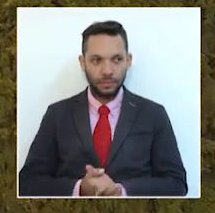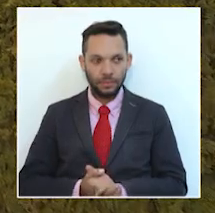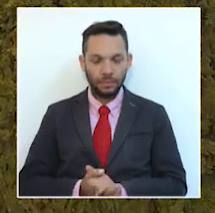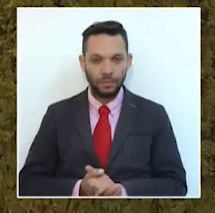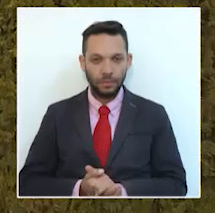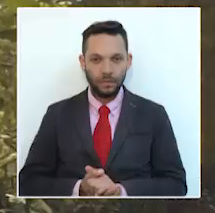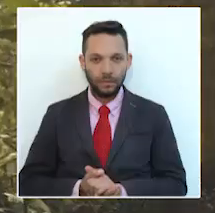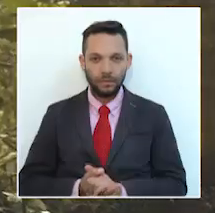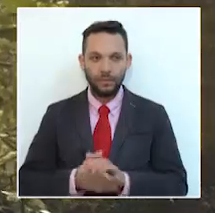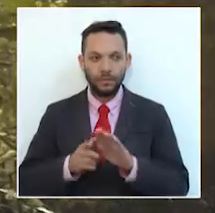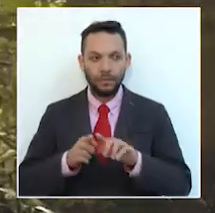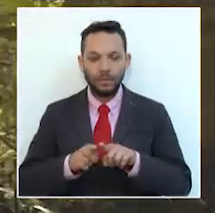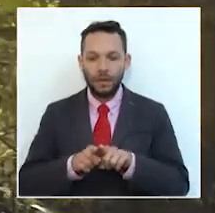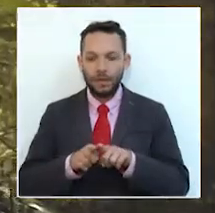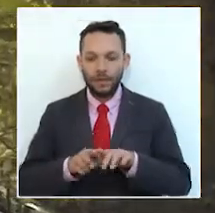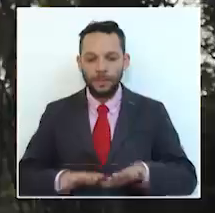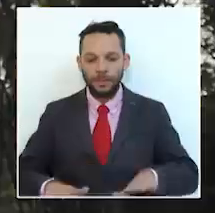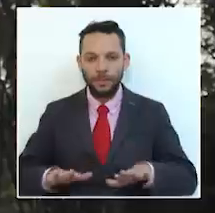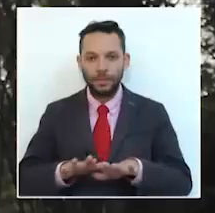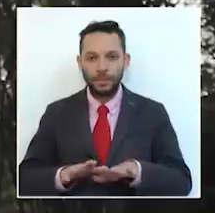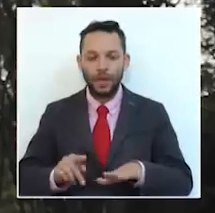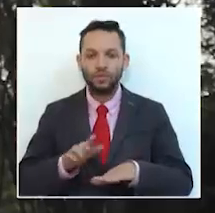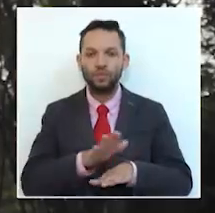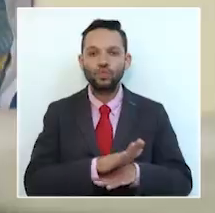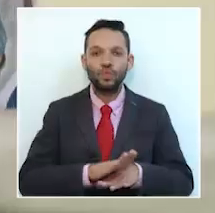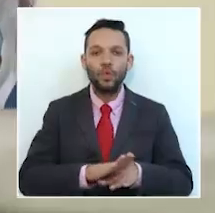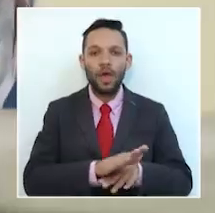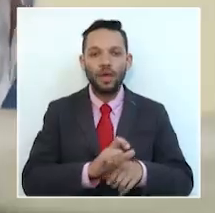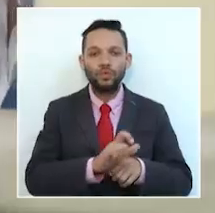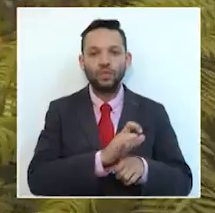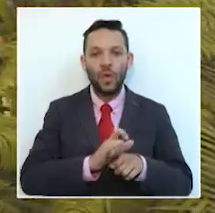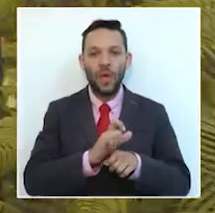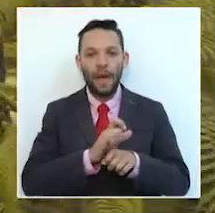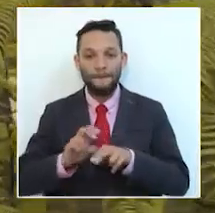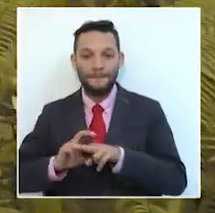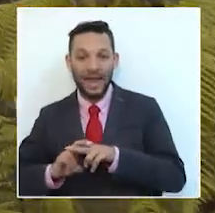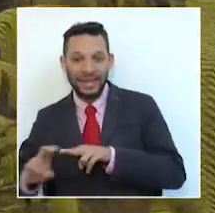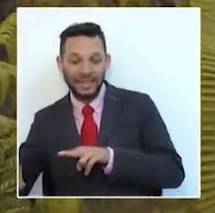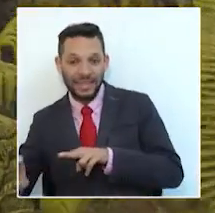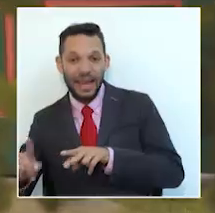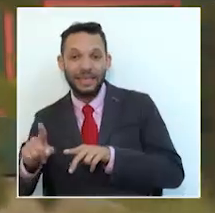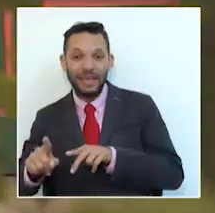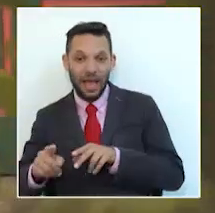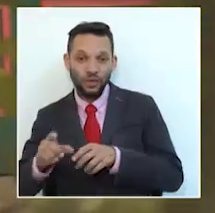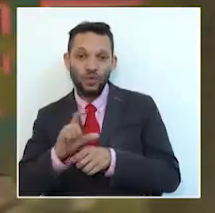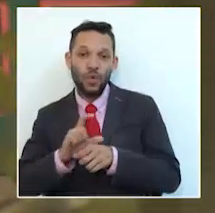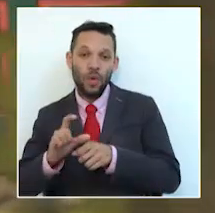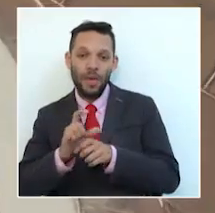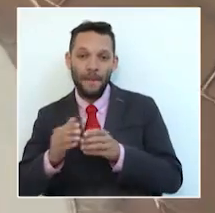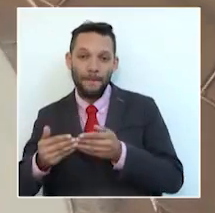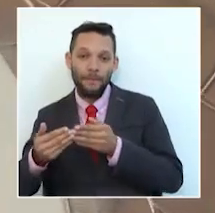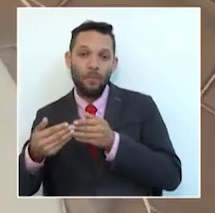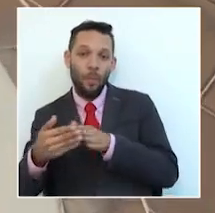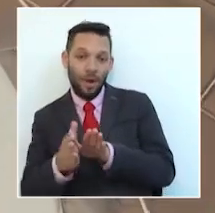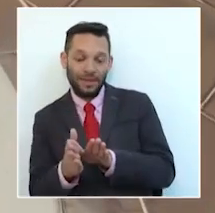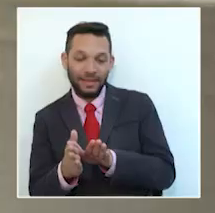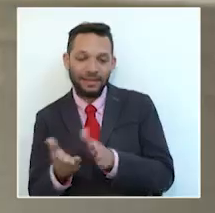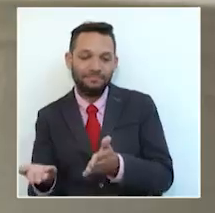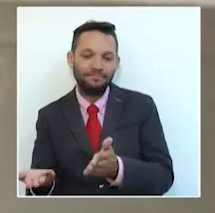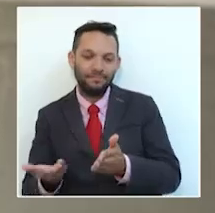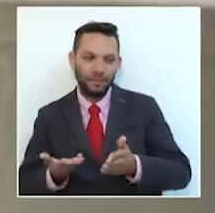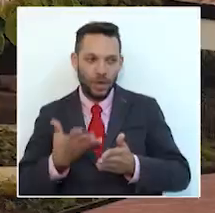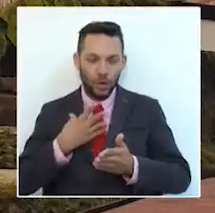y hermana y vecina de manizales la ciudad de las puertas abiertas juntas somos sus anfitriones para